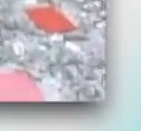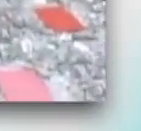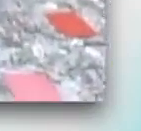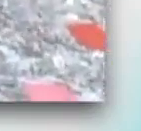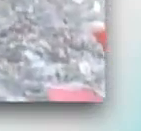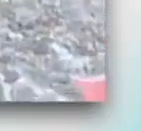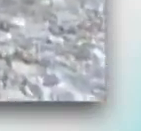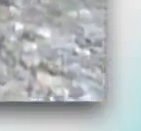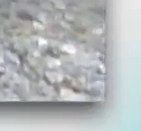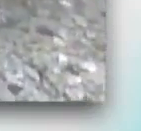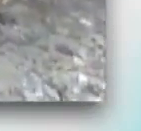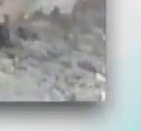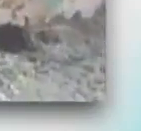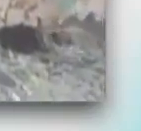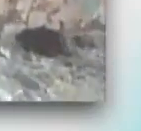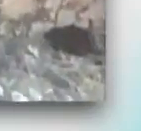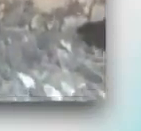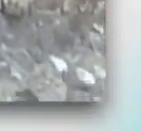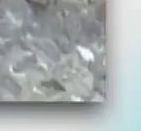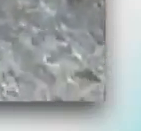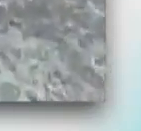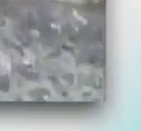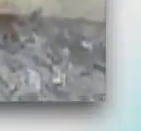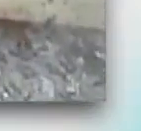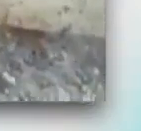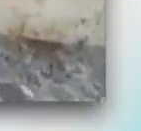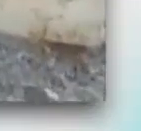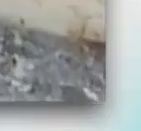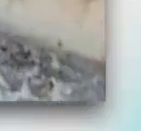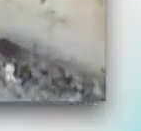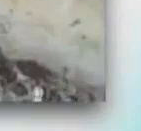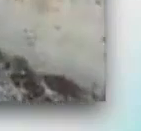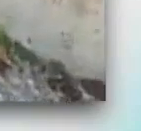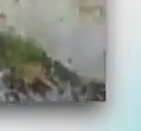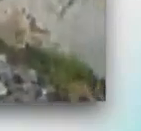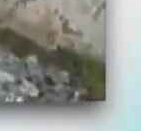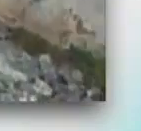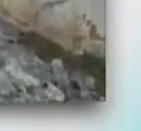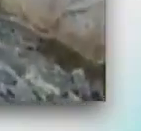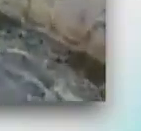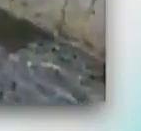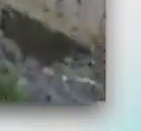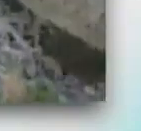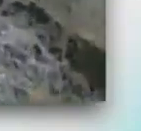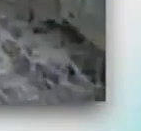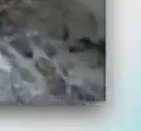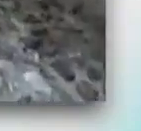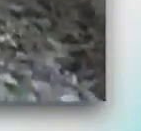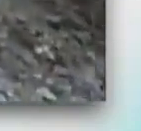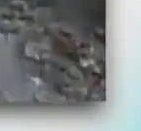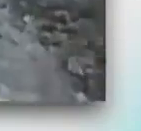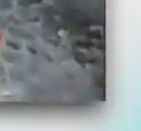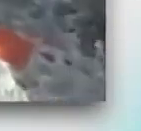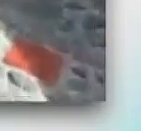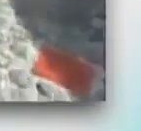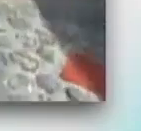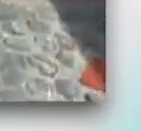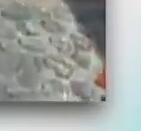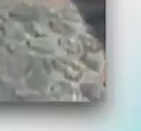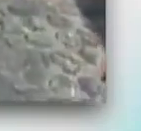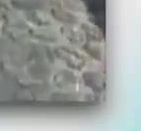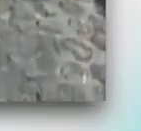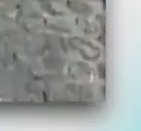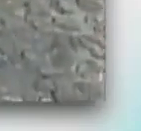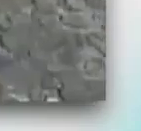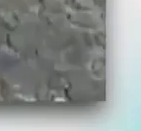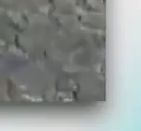un rato para continuar la marcha. Van bajando la montaña en su duro